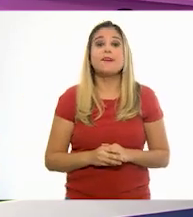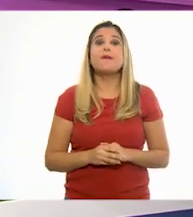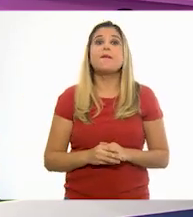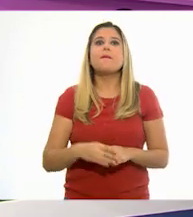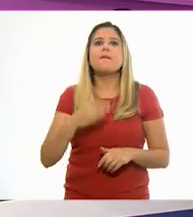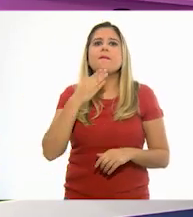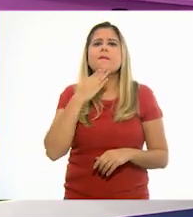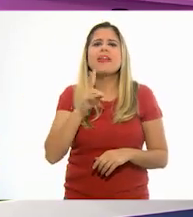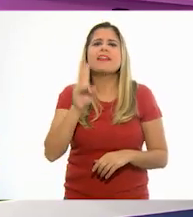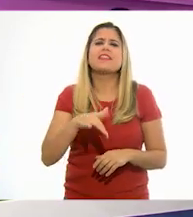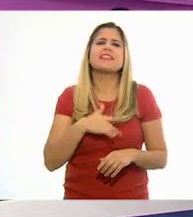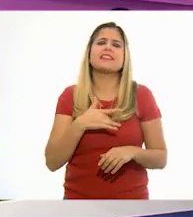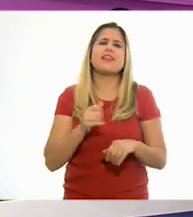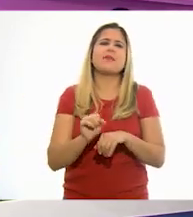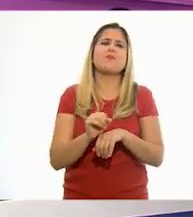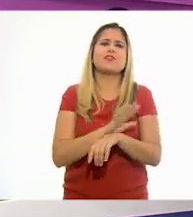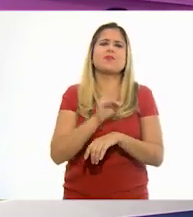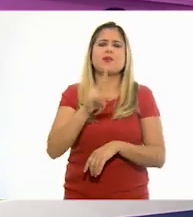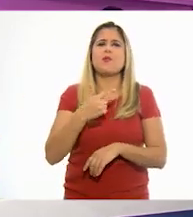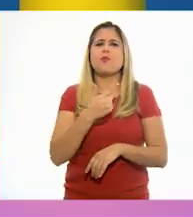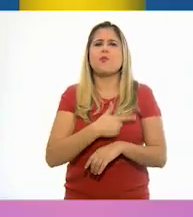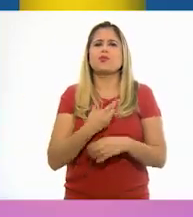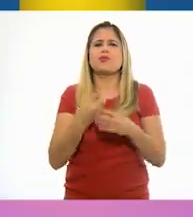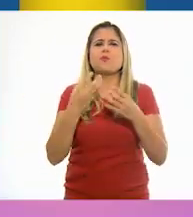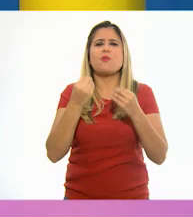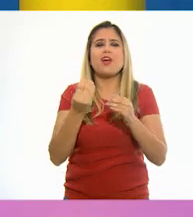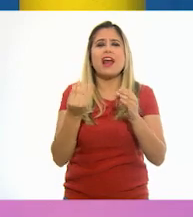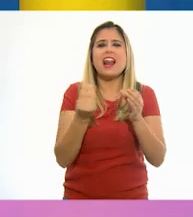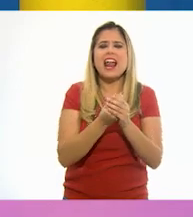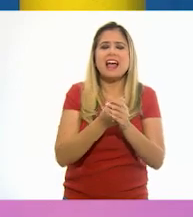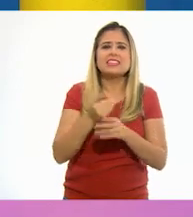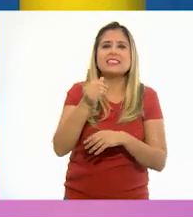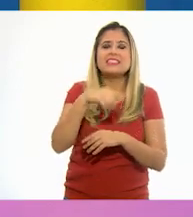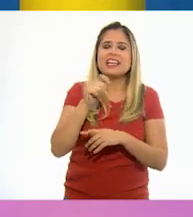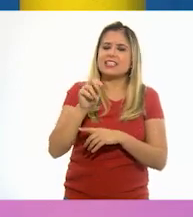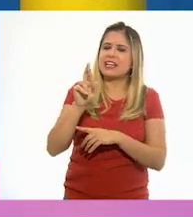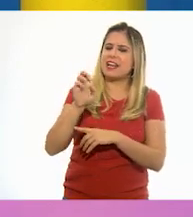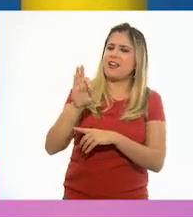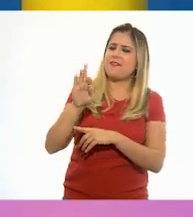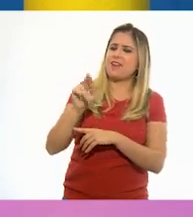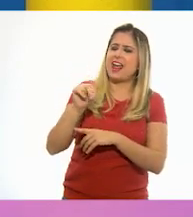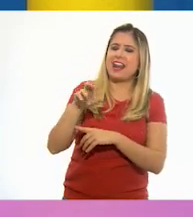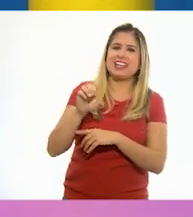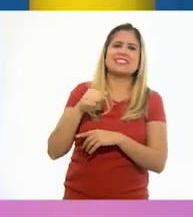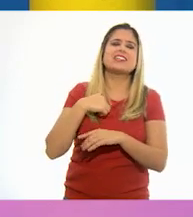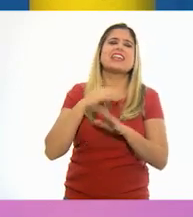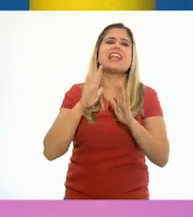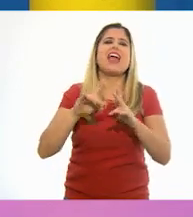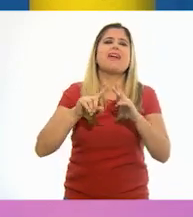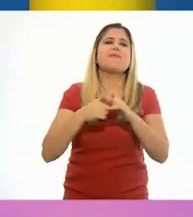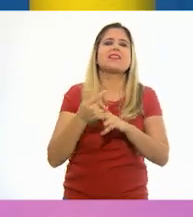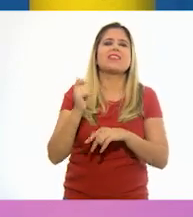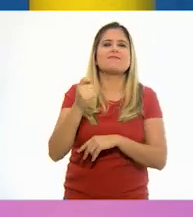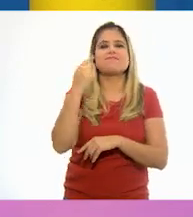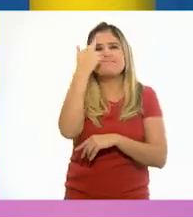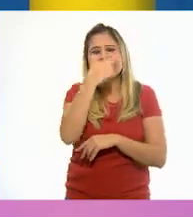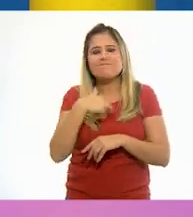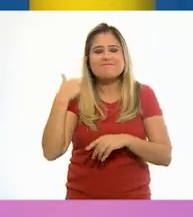qué emoción, maestra. A mí me gustaron muchísimo las clases sobre los refranes y ya quiero comenzar a repasar el